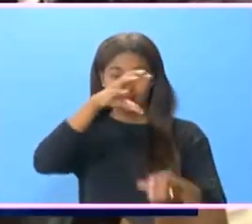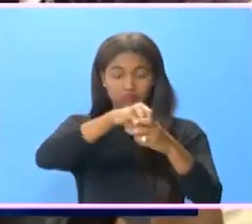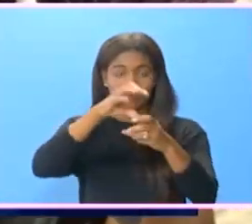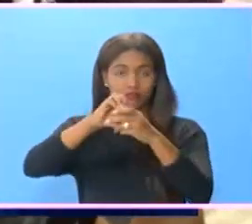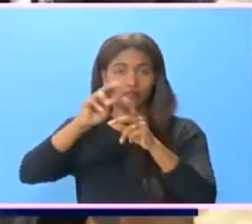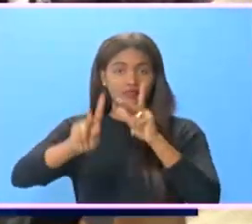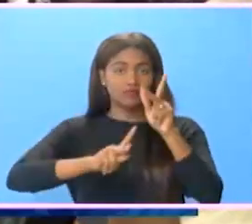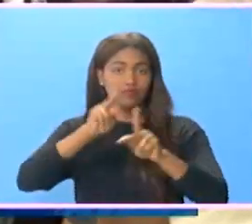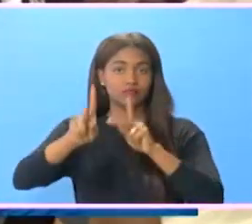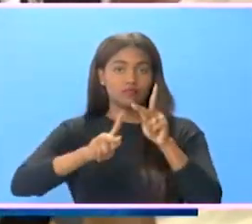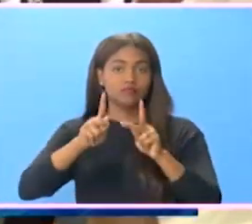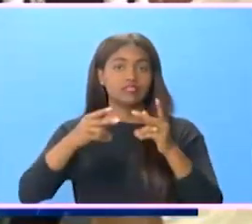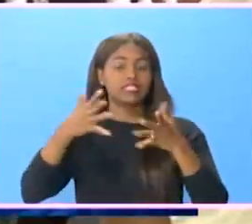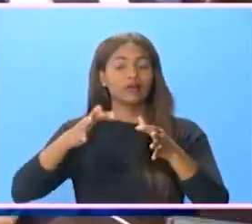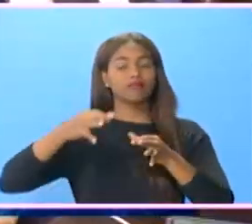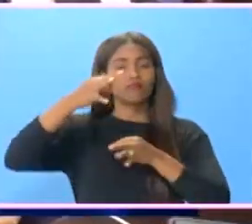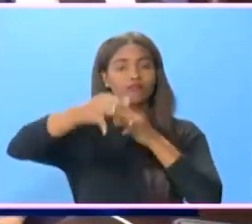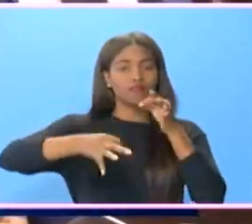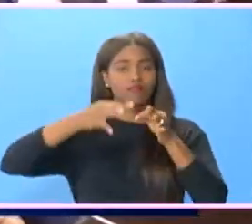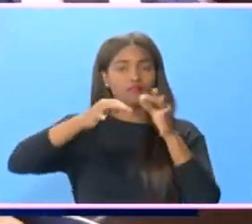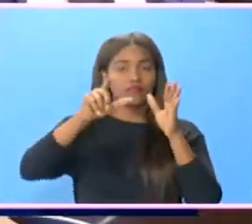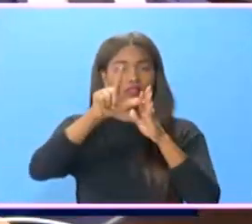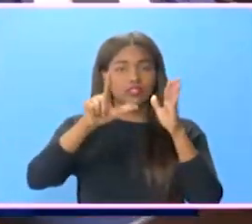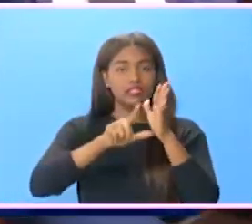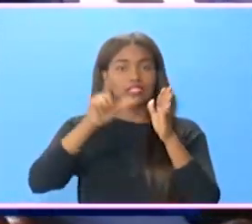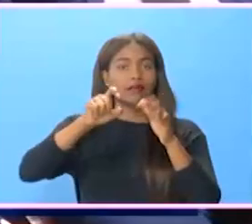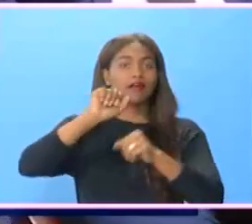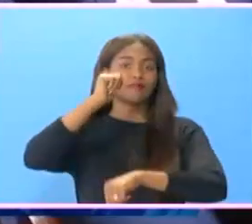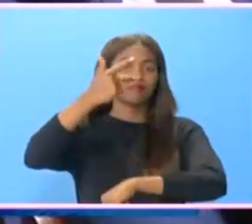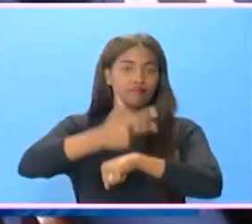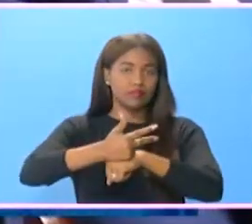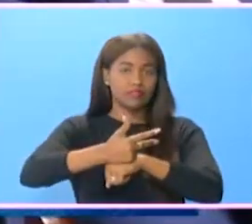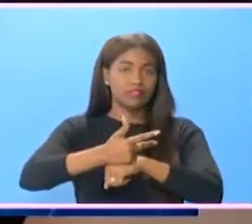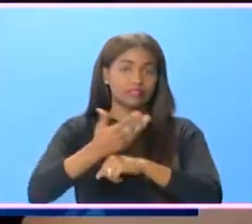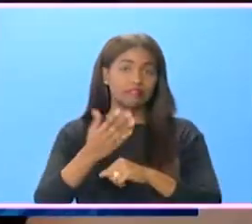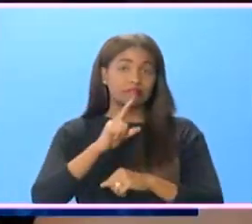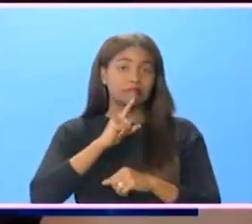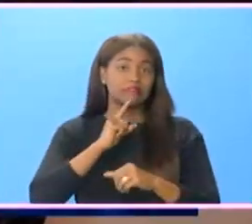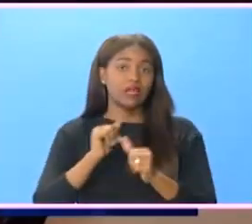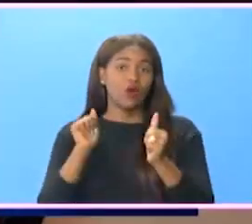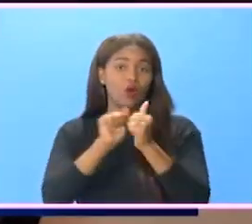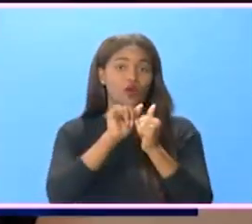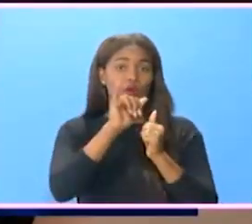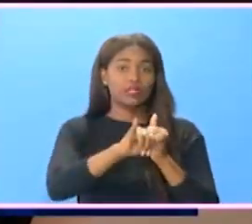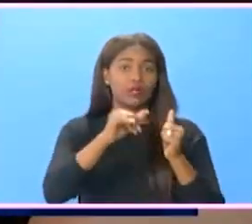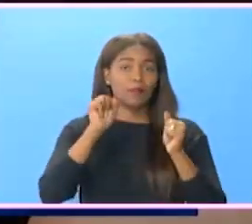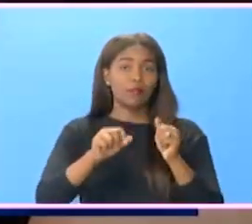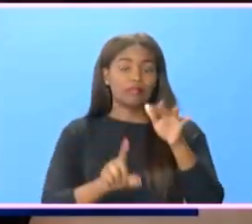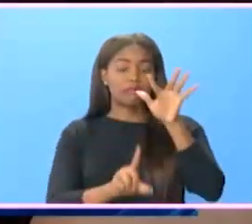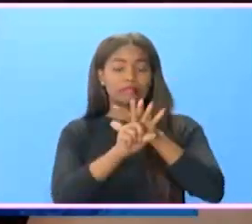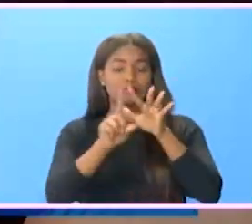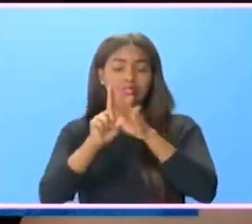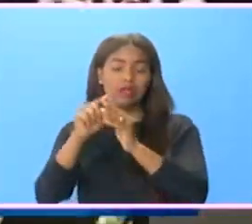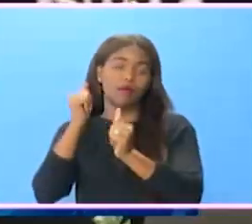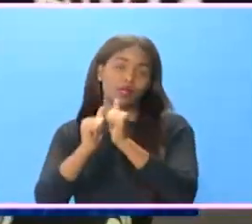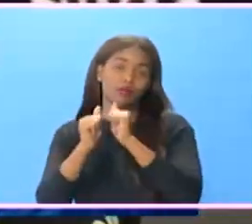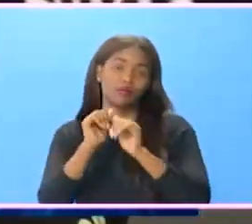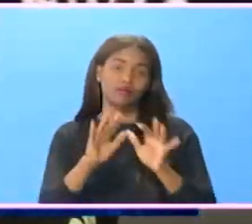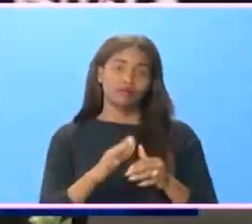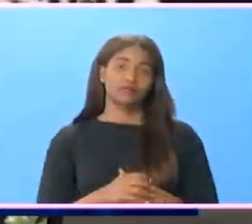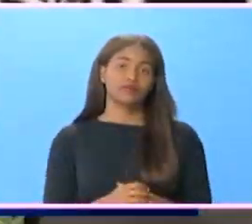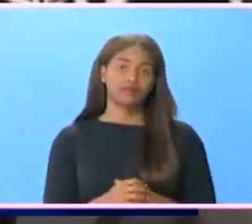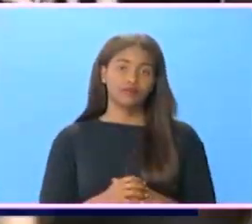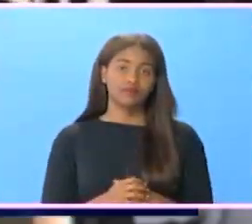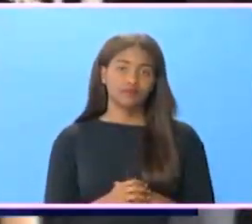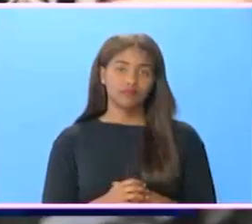Participación Ciudadana explicó que la ley debe ser aprobada, aunque traiga consigo repercusiones a funcionarios. La ley de extinción